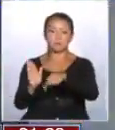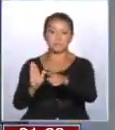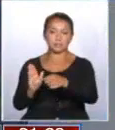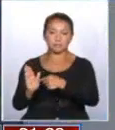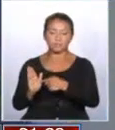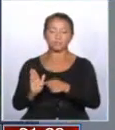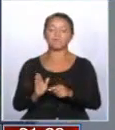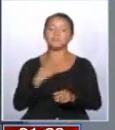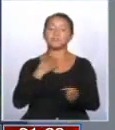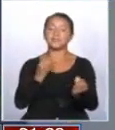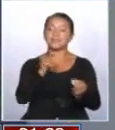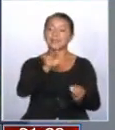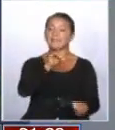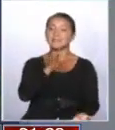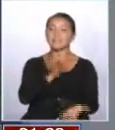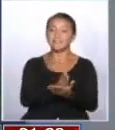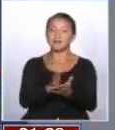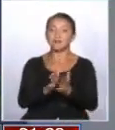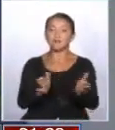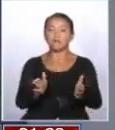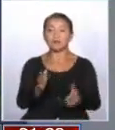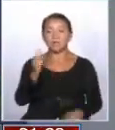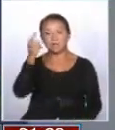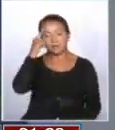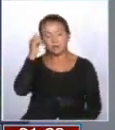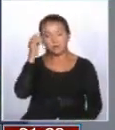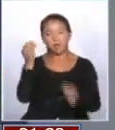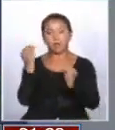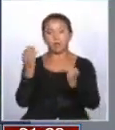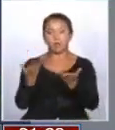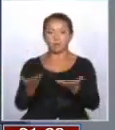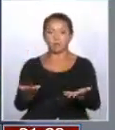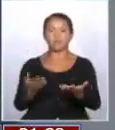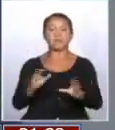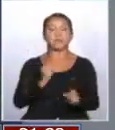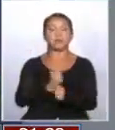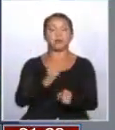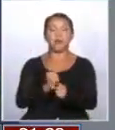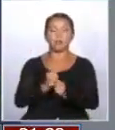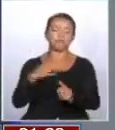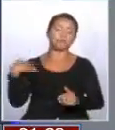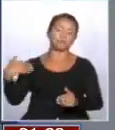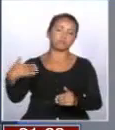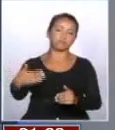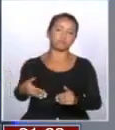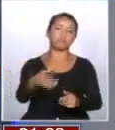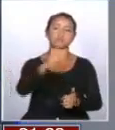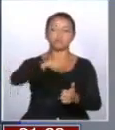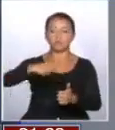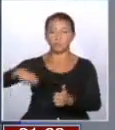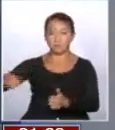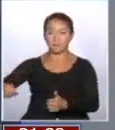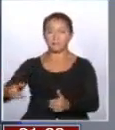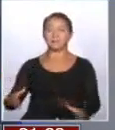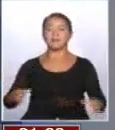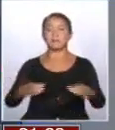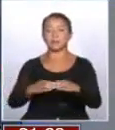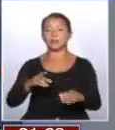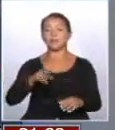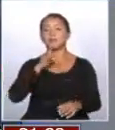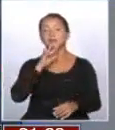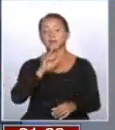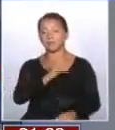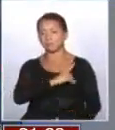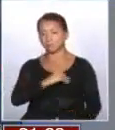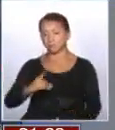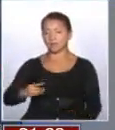son decisiones de tanto sentido común y que hemos estado trabajando durante tantos meses. Ahí la mesa de esta Cámara de Diputados, Patricio Vallespín y la